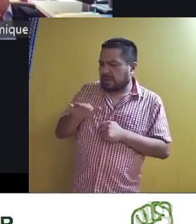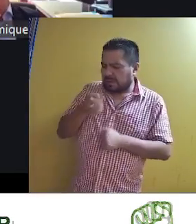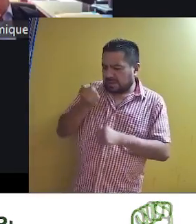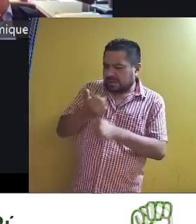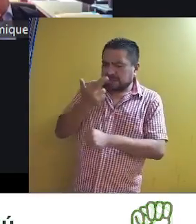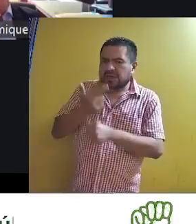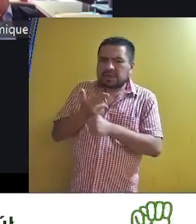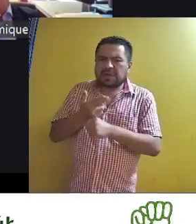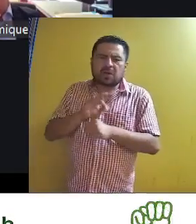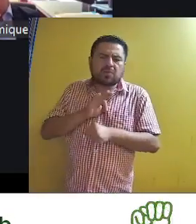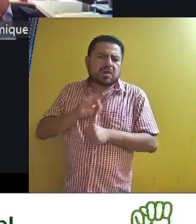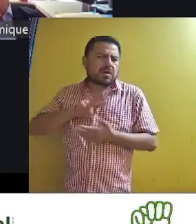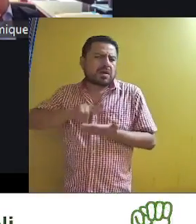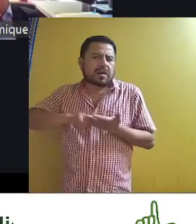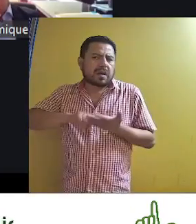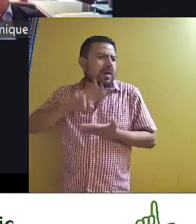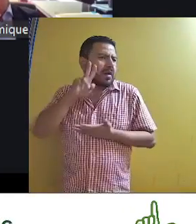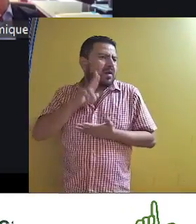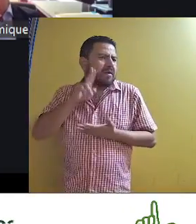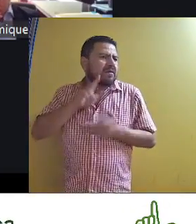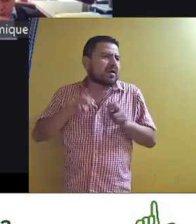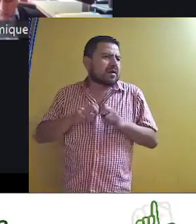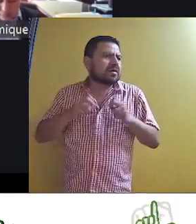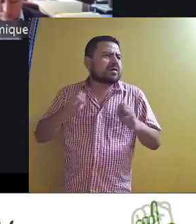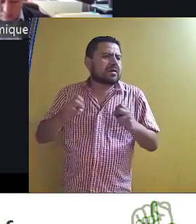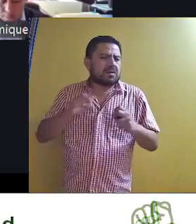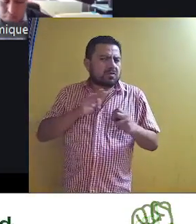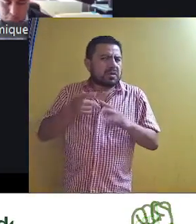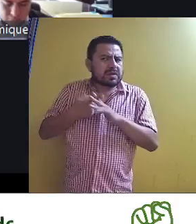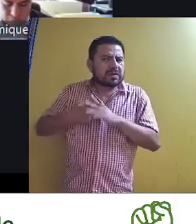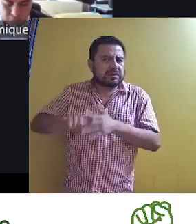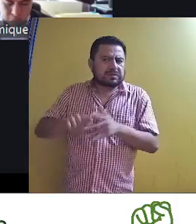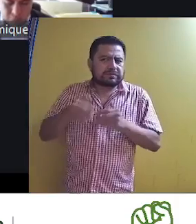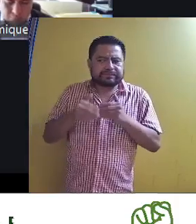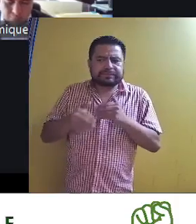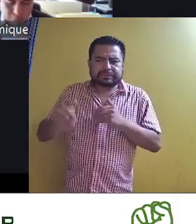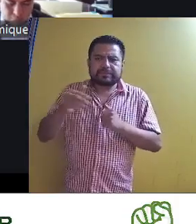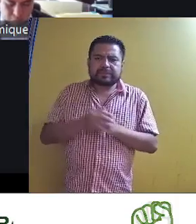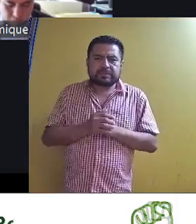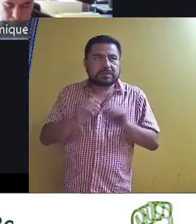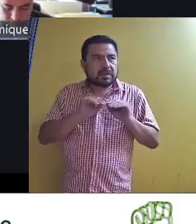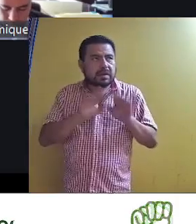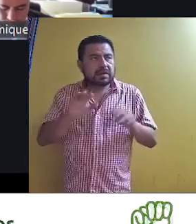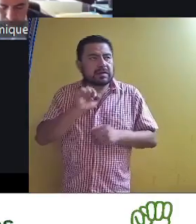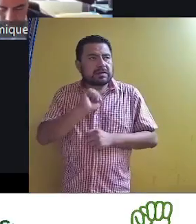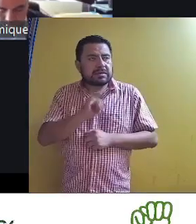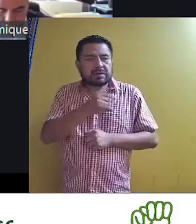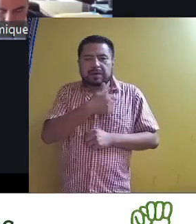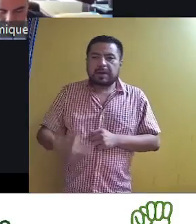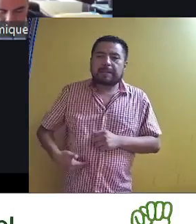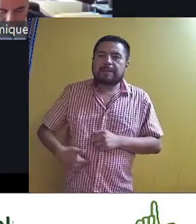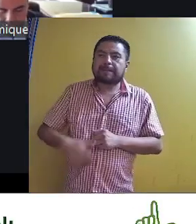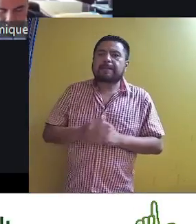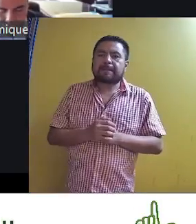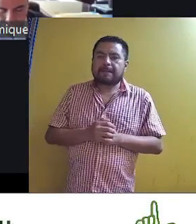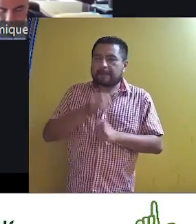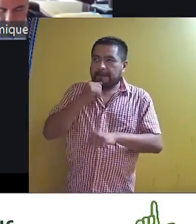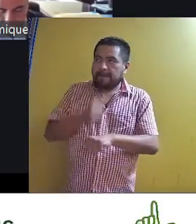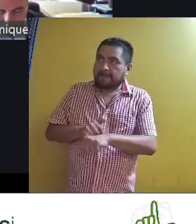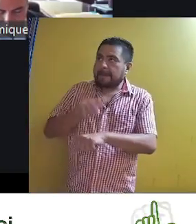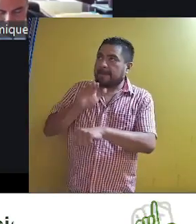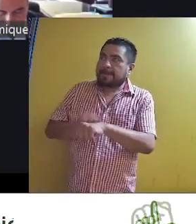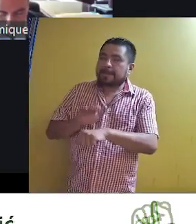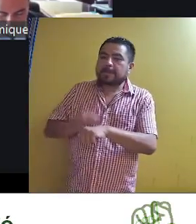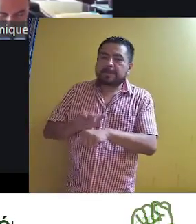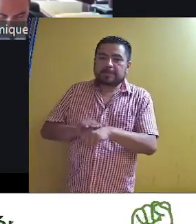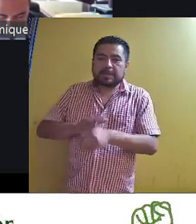Acuerdos procede a verificar el quórum legal para sesionar válidamente. Claro, magistrada. Magistrada presidenta, hago